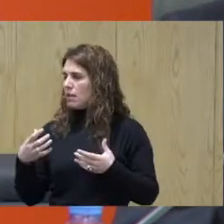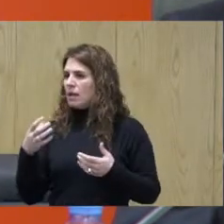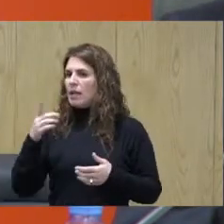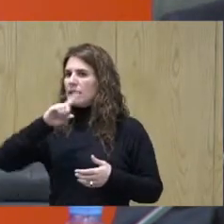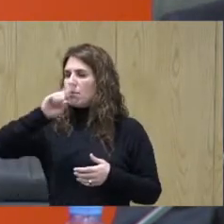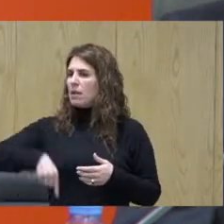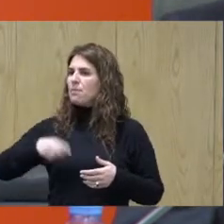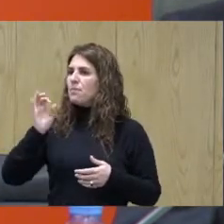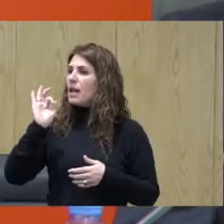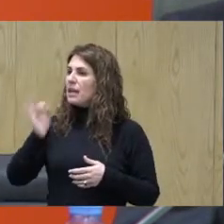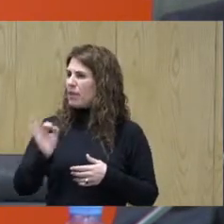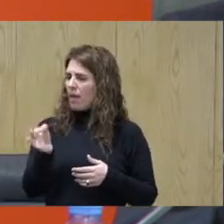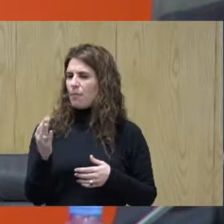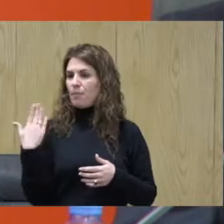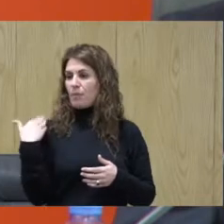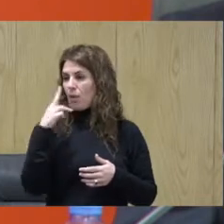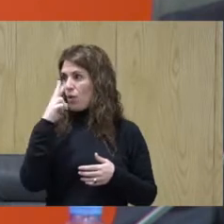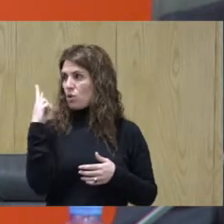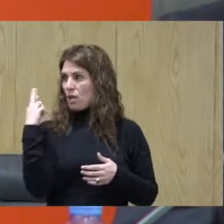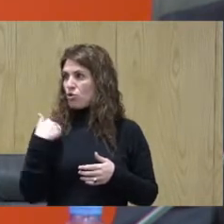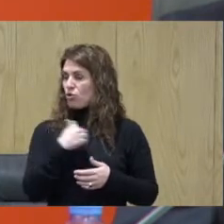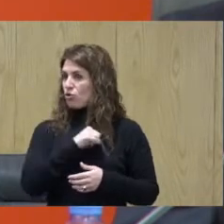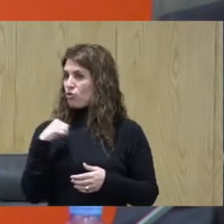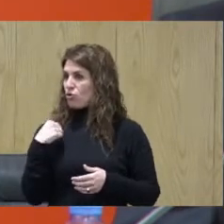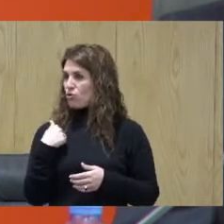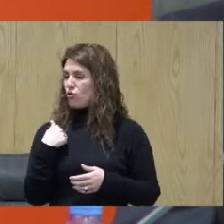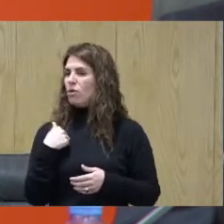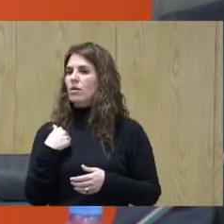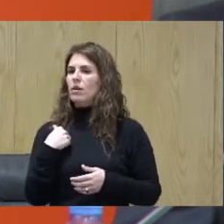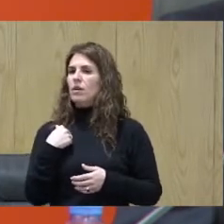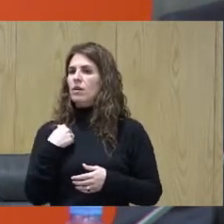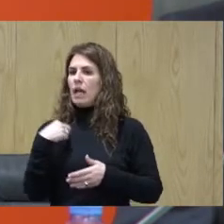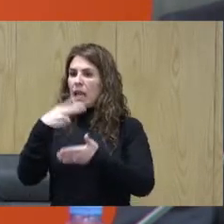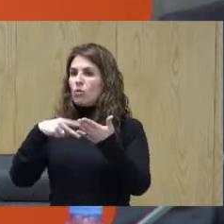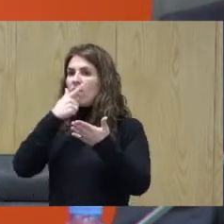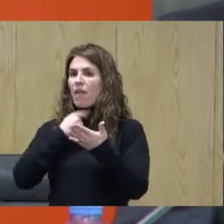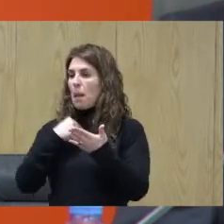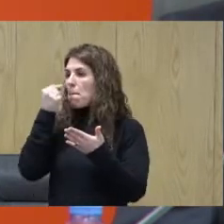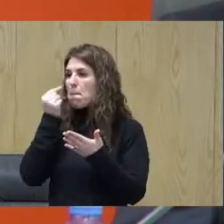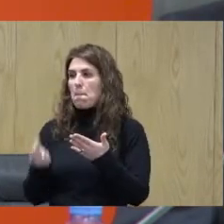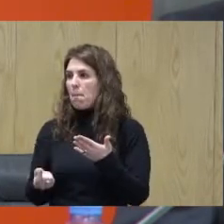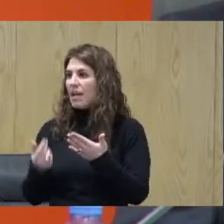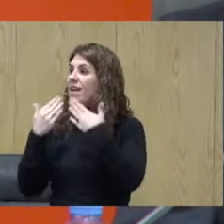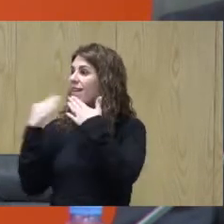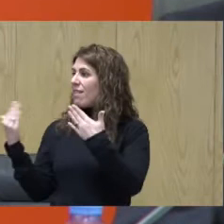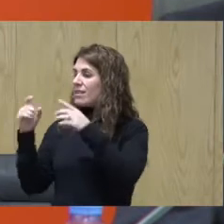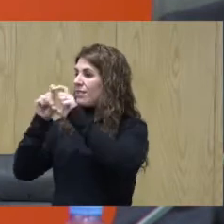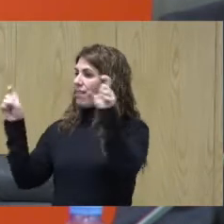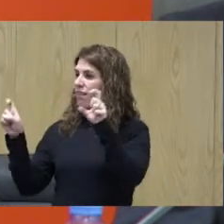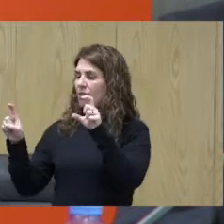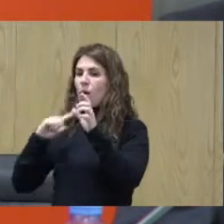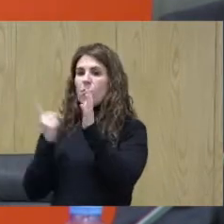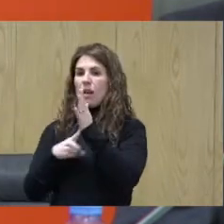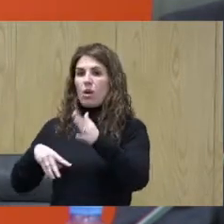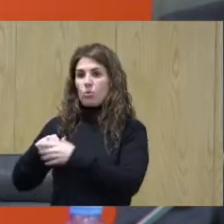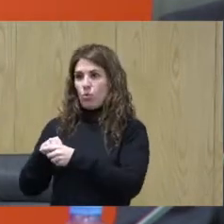que hasta hace dos años yo personalmente nunca había oído hablar de lectura fácil. Fue a través de Plena Inclusión, que creo que es la entidad